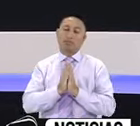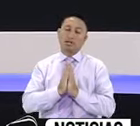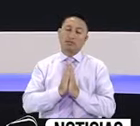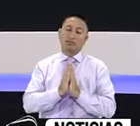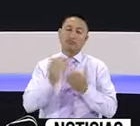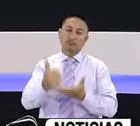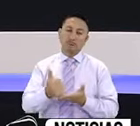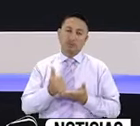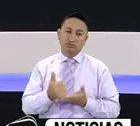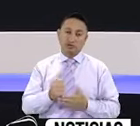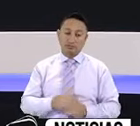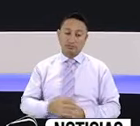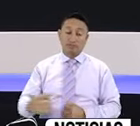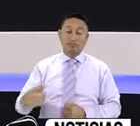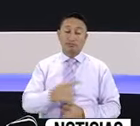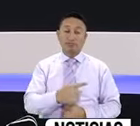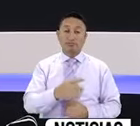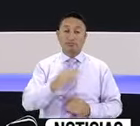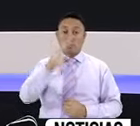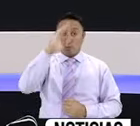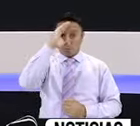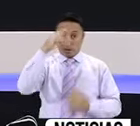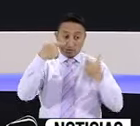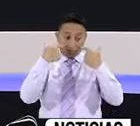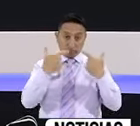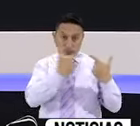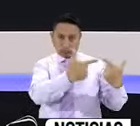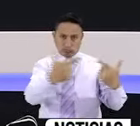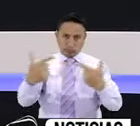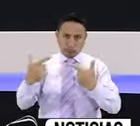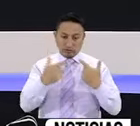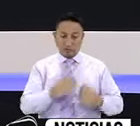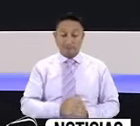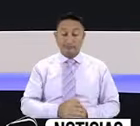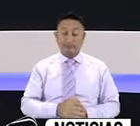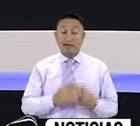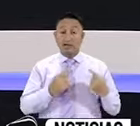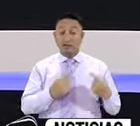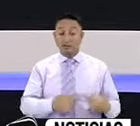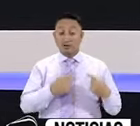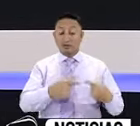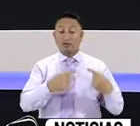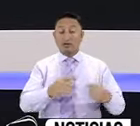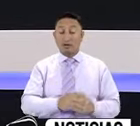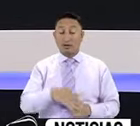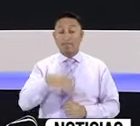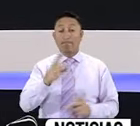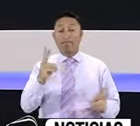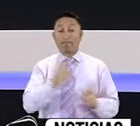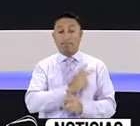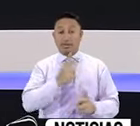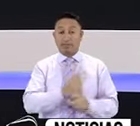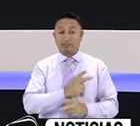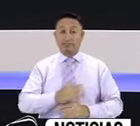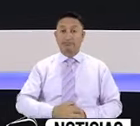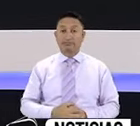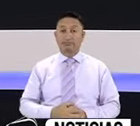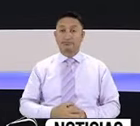que la policía patrulle la zona, pues cada vez las cosas estarían poniendo peores.